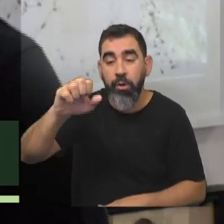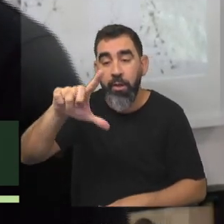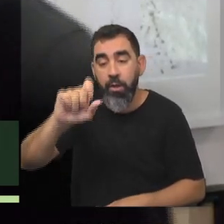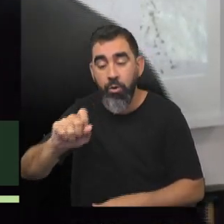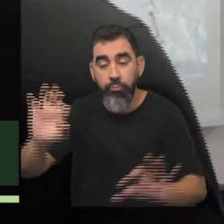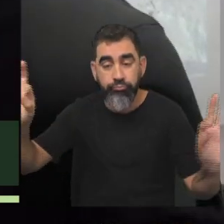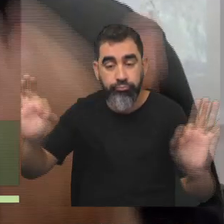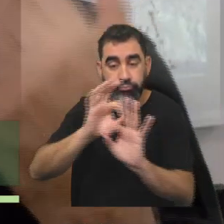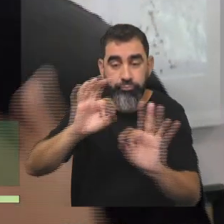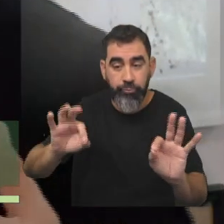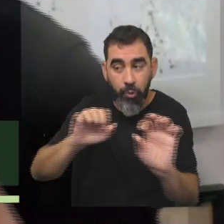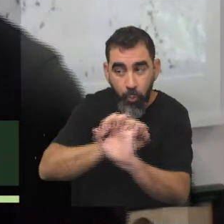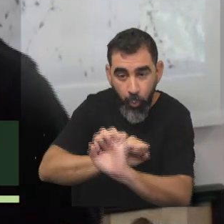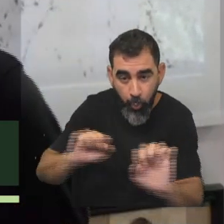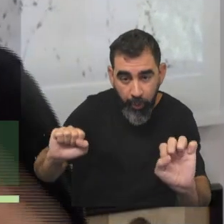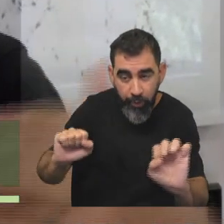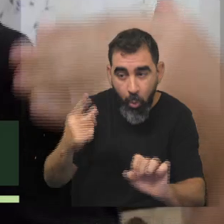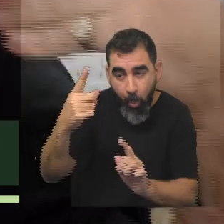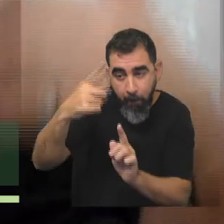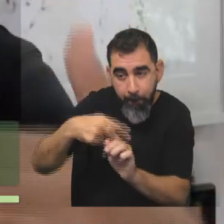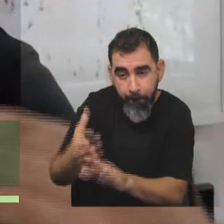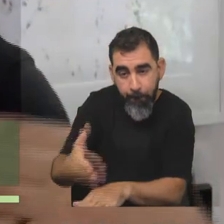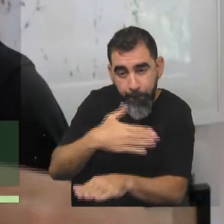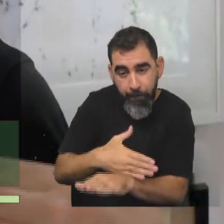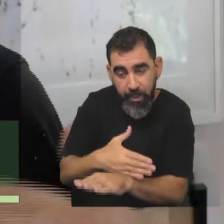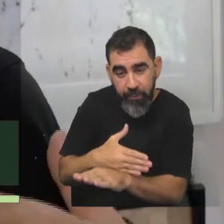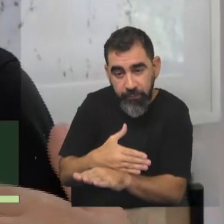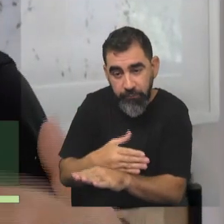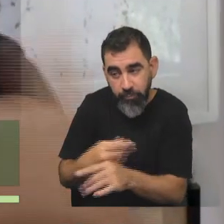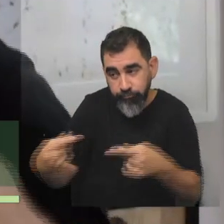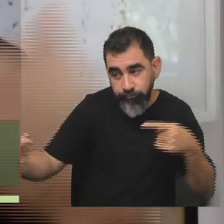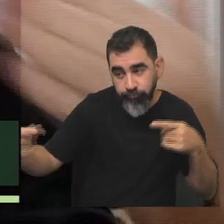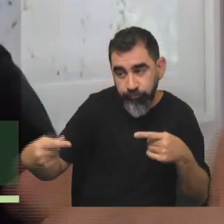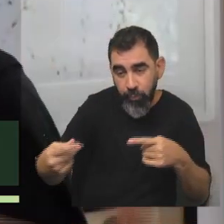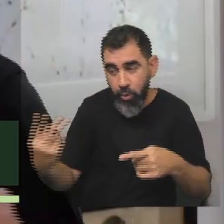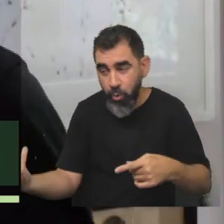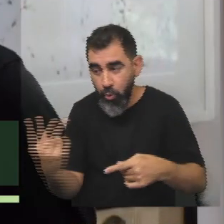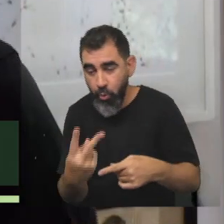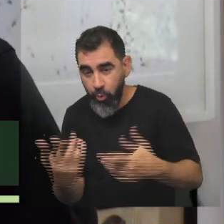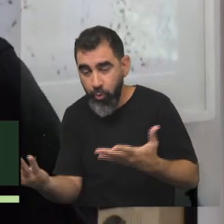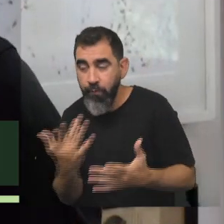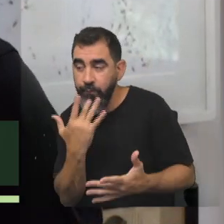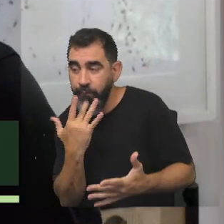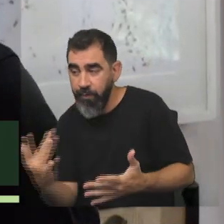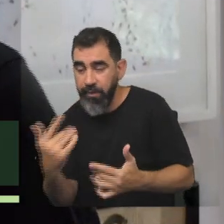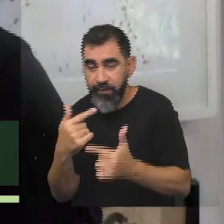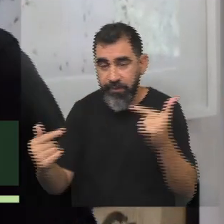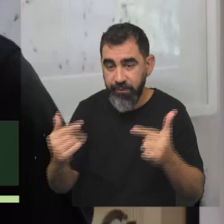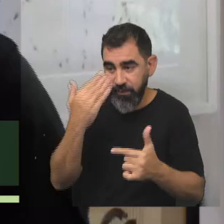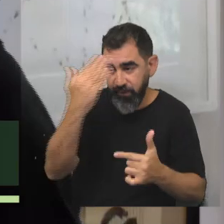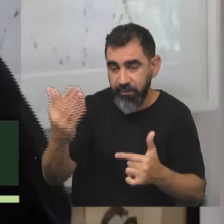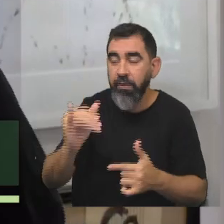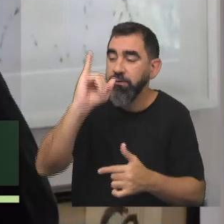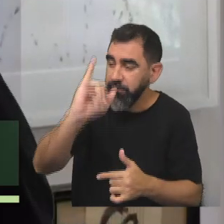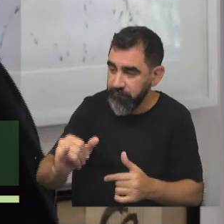clásico Y le dijimos no se animan a venir un mes antes y hacer un contrapunto contra la contra o a favor de la belleza en La Explanada y